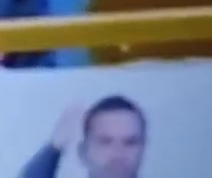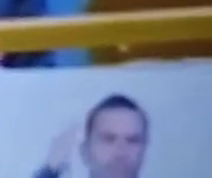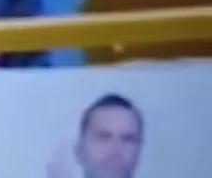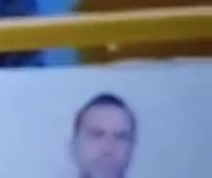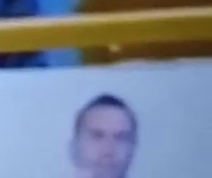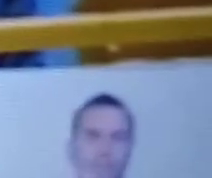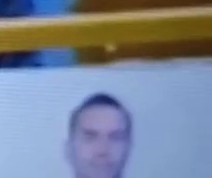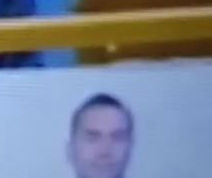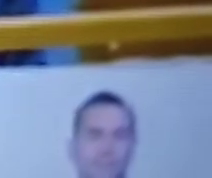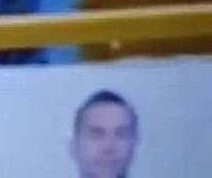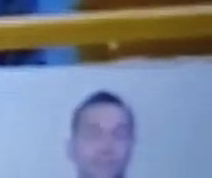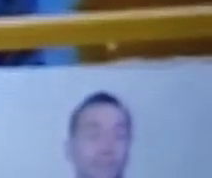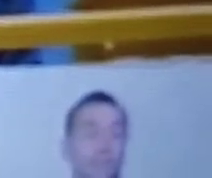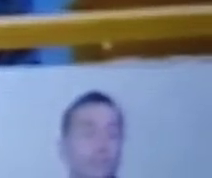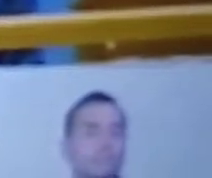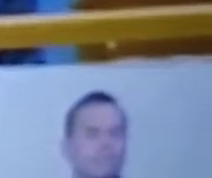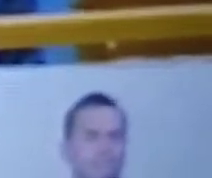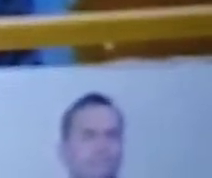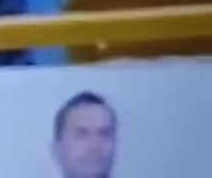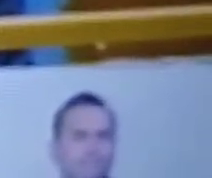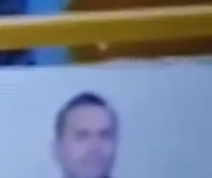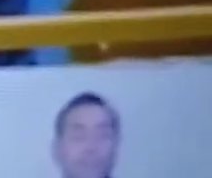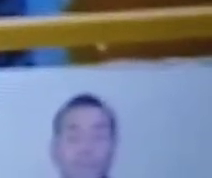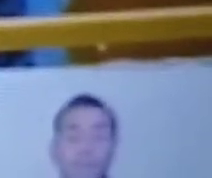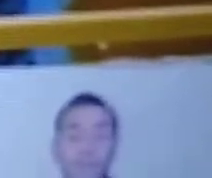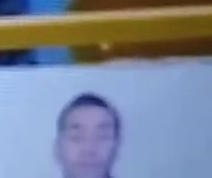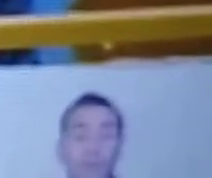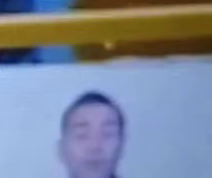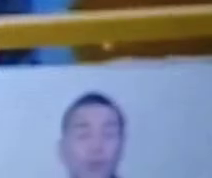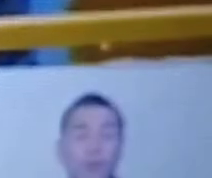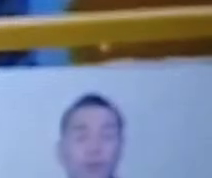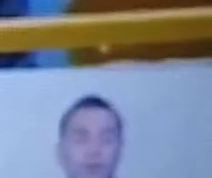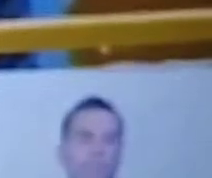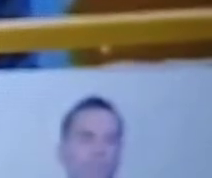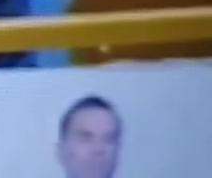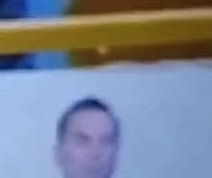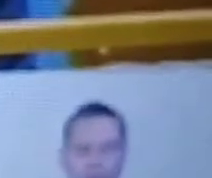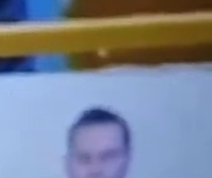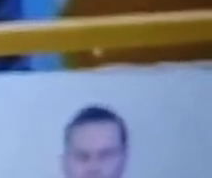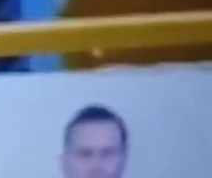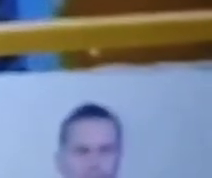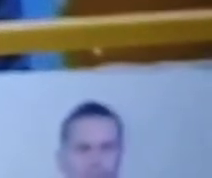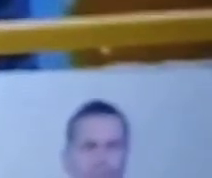Nayib Bukele, quien dirige un mensaje en ocasión al debate general del